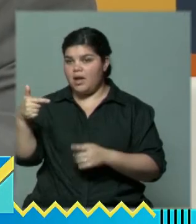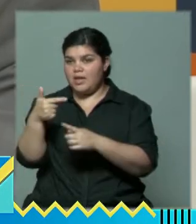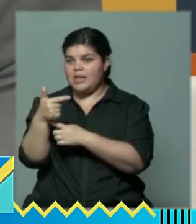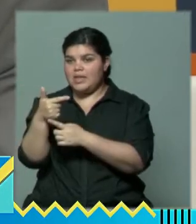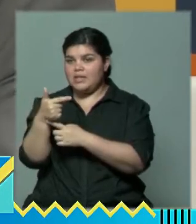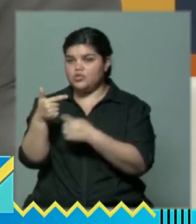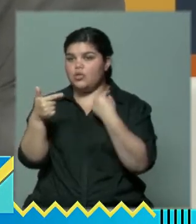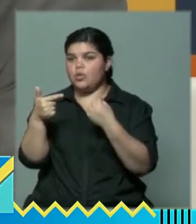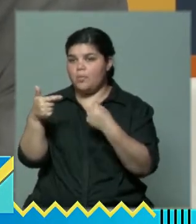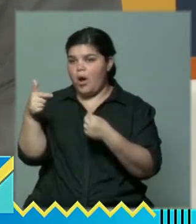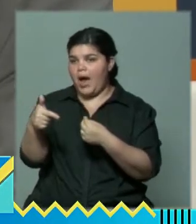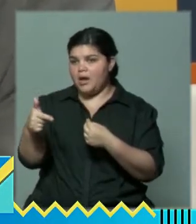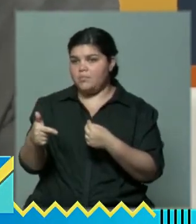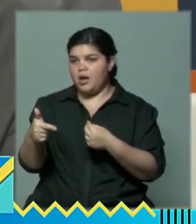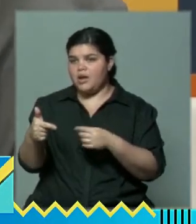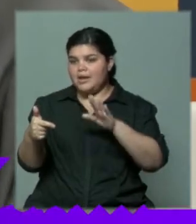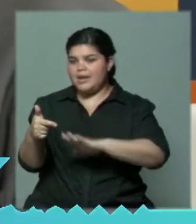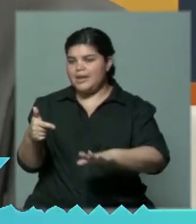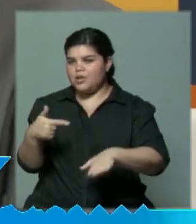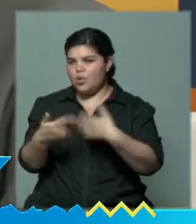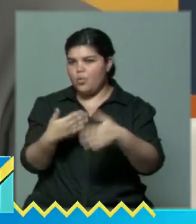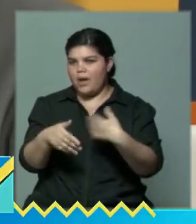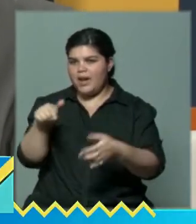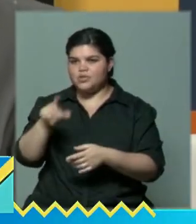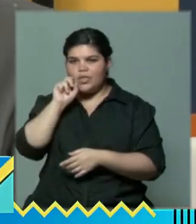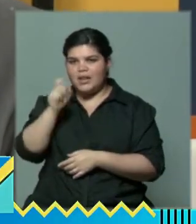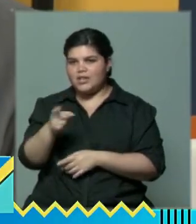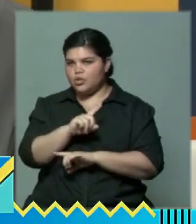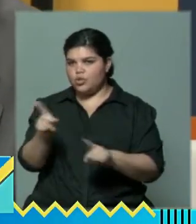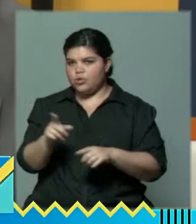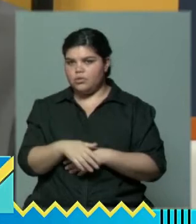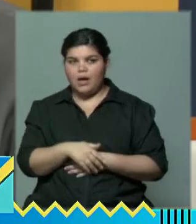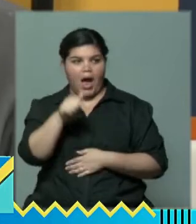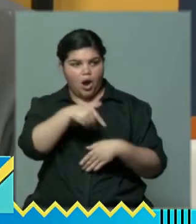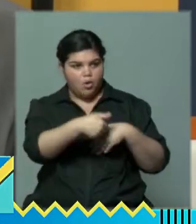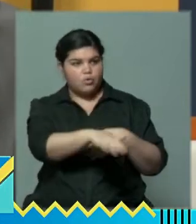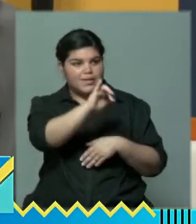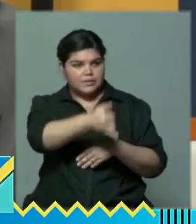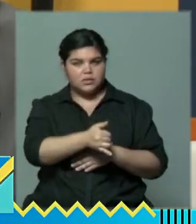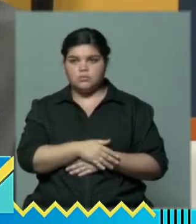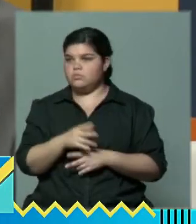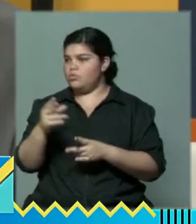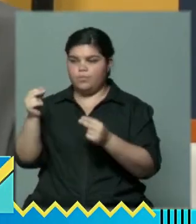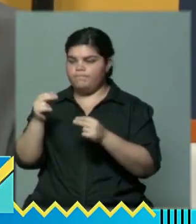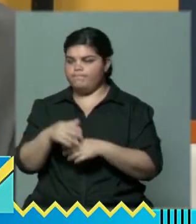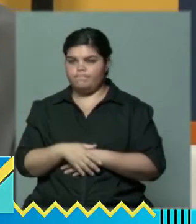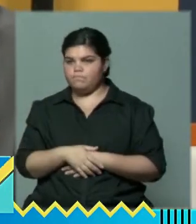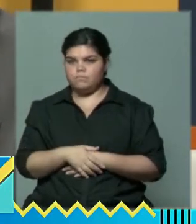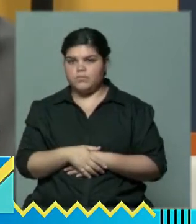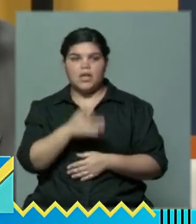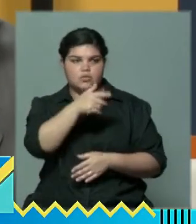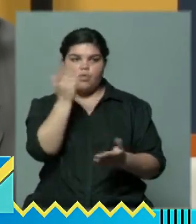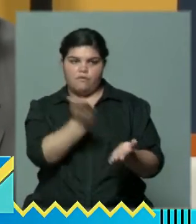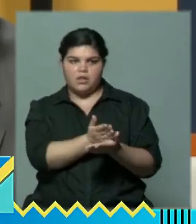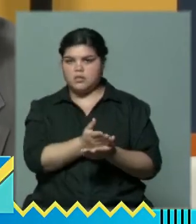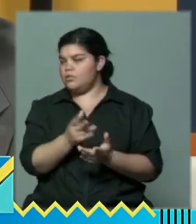si está un niñito jugando en la plaza un arma de juguete, no es un delito. A partir de hoy sí. No. Es una falta. No es una falta. Está